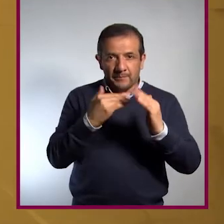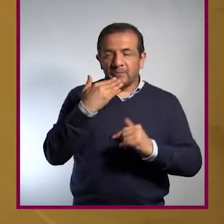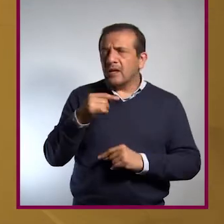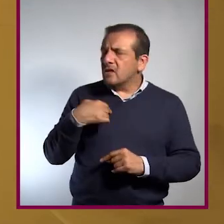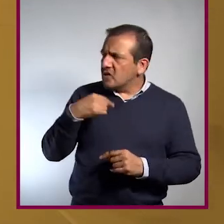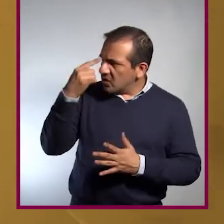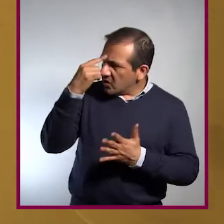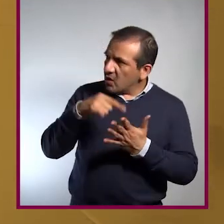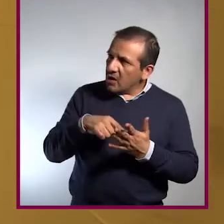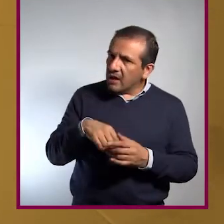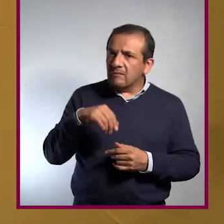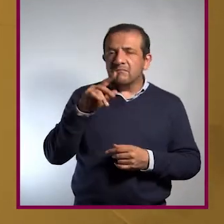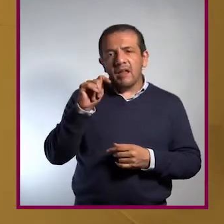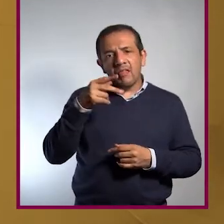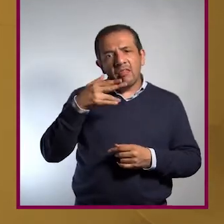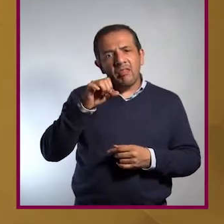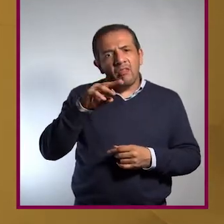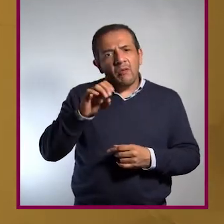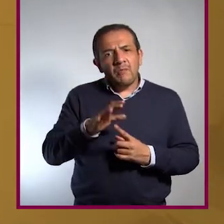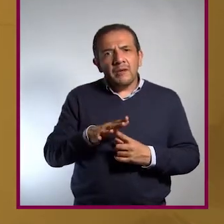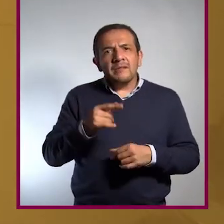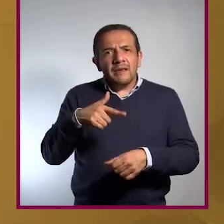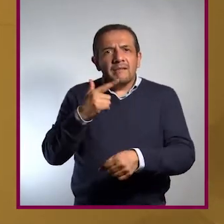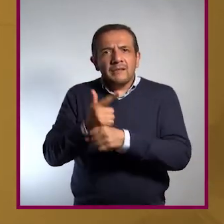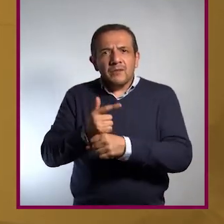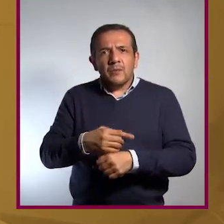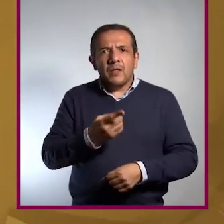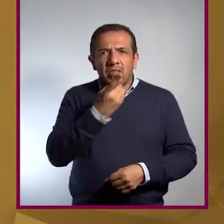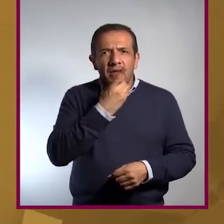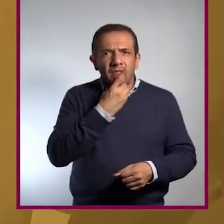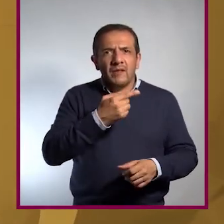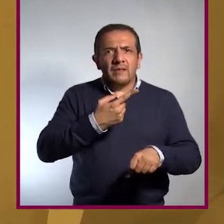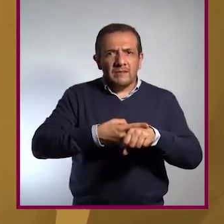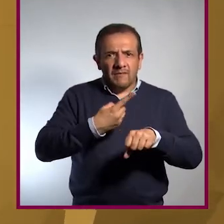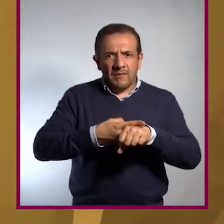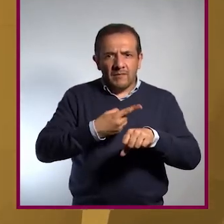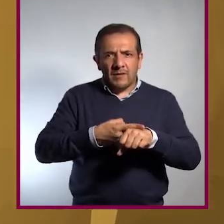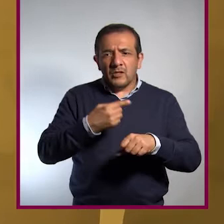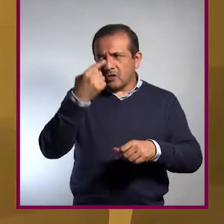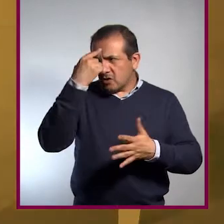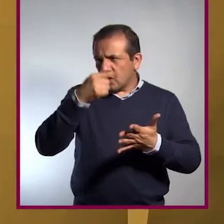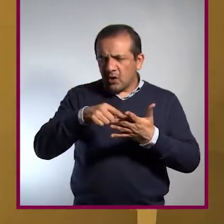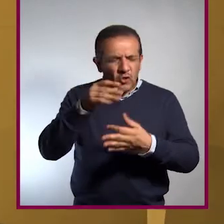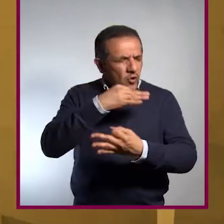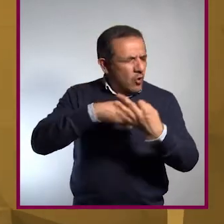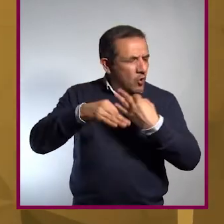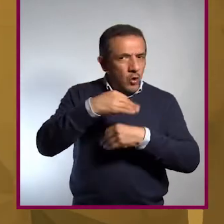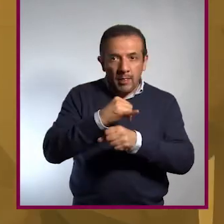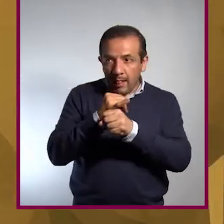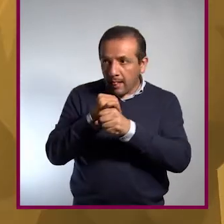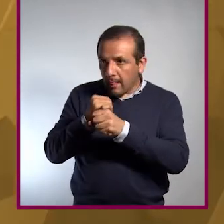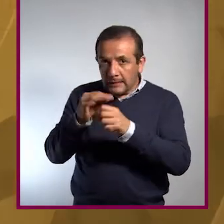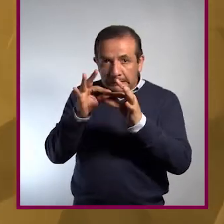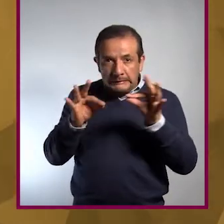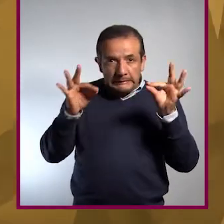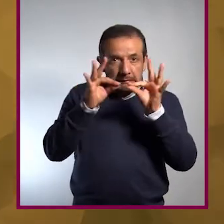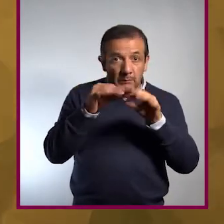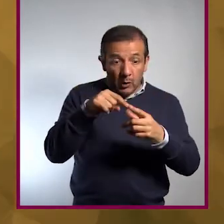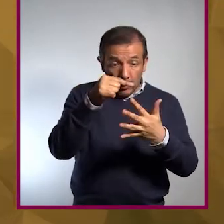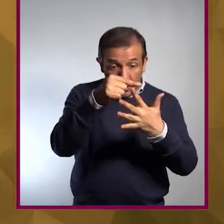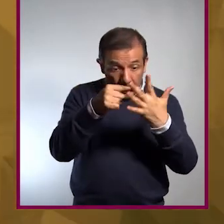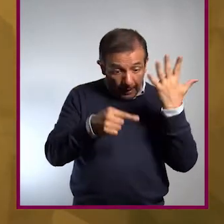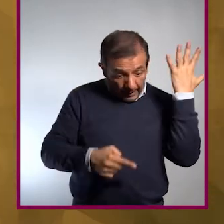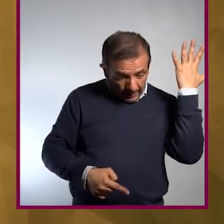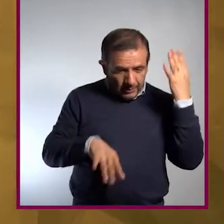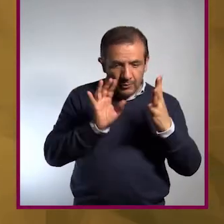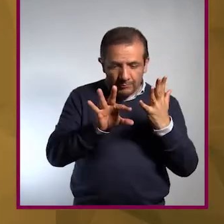a Thomas Cowley por el descubrimiento de la diabetes. Yo creo que todas las investigaciones son muy importantes, pero de